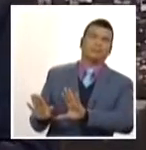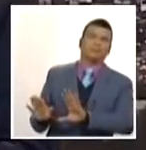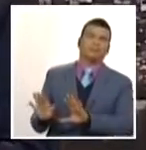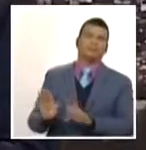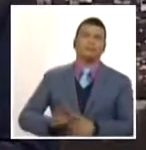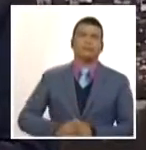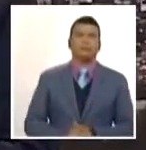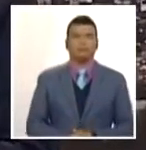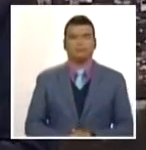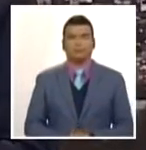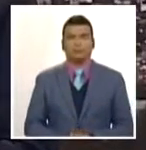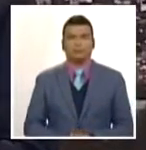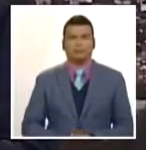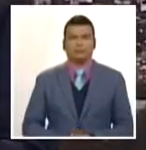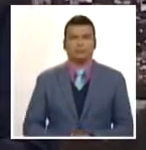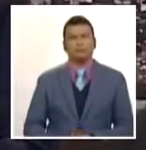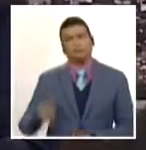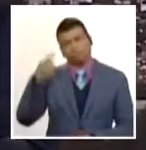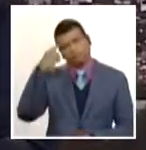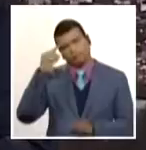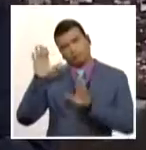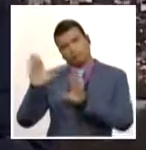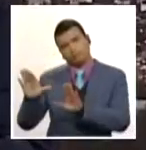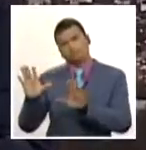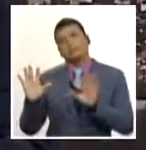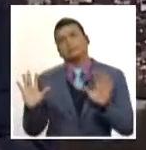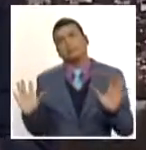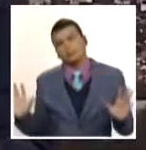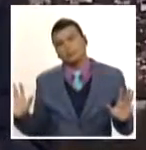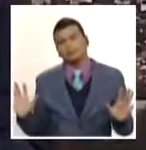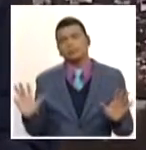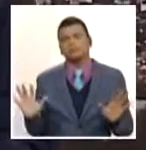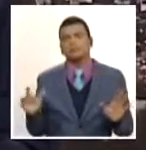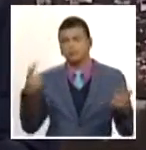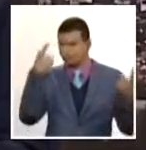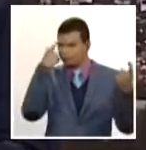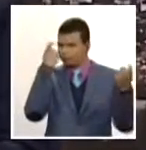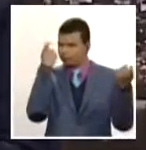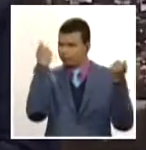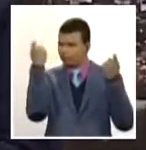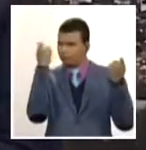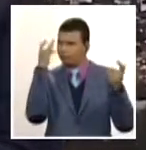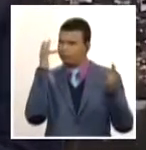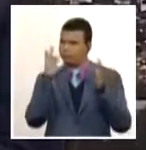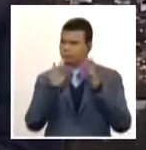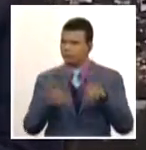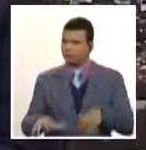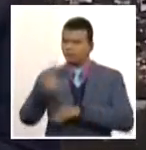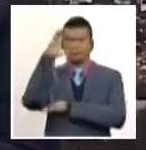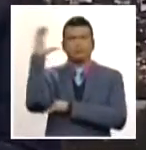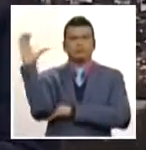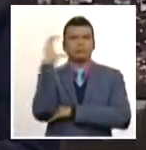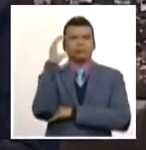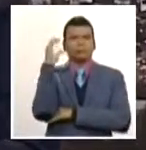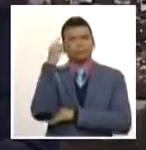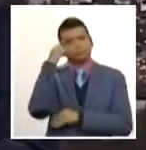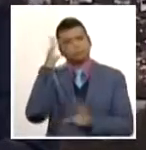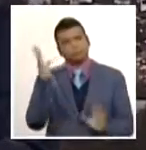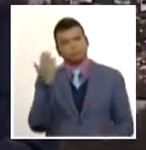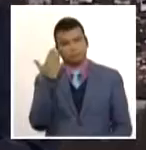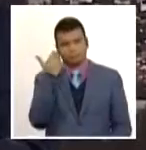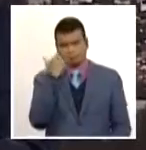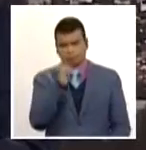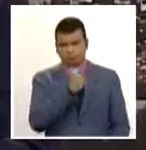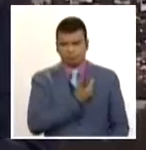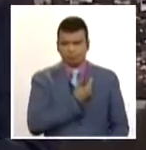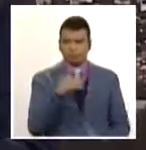podría pensarse allí, pero de todas formas, estratégicamente para un país que la madre pueda estar al lado